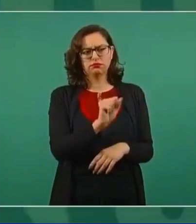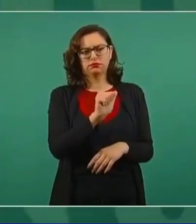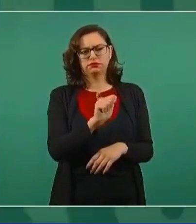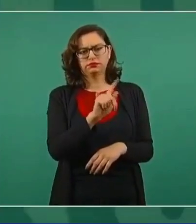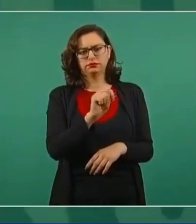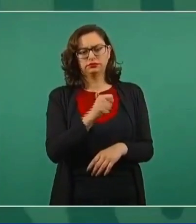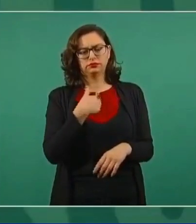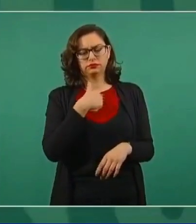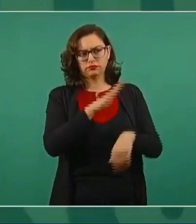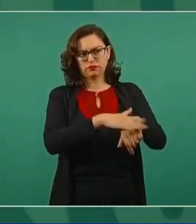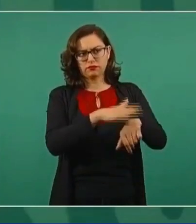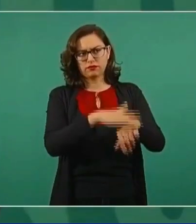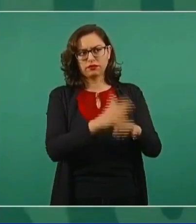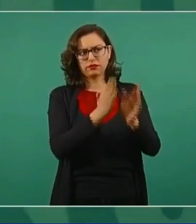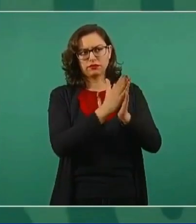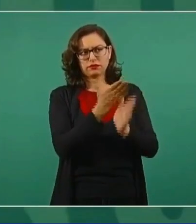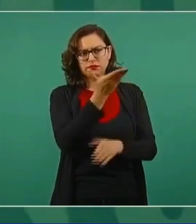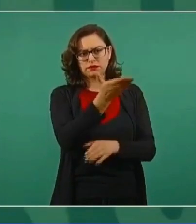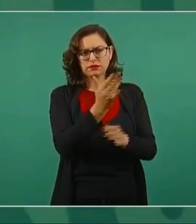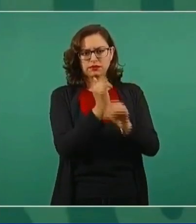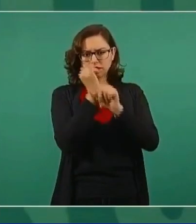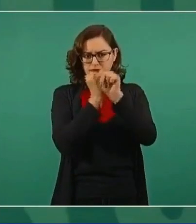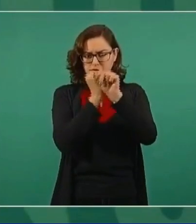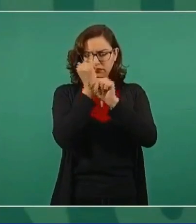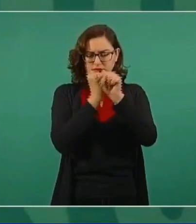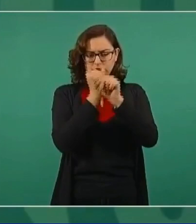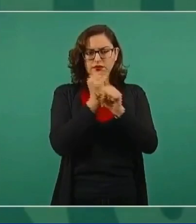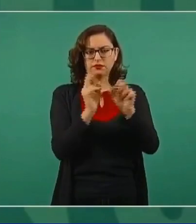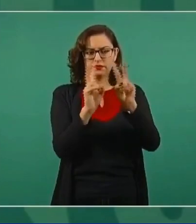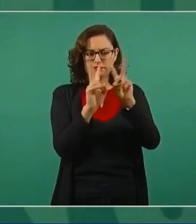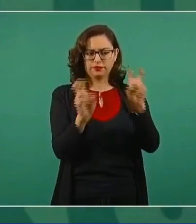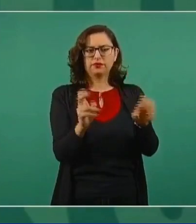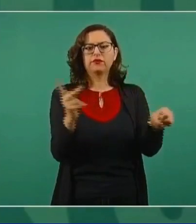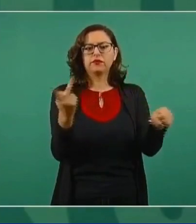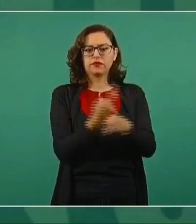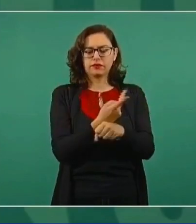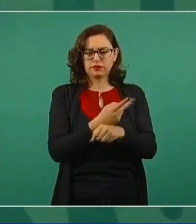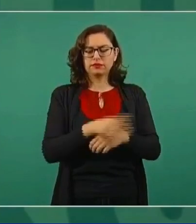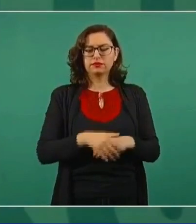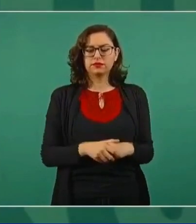la investigación sobre este tema, sobre esa devolución del IVA,